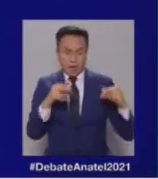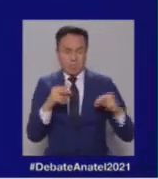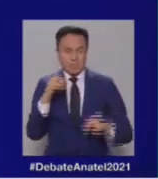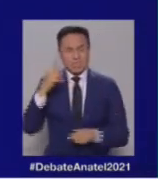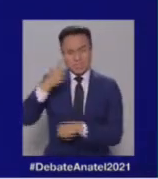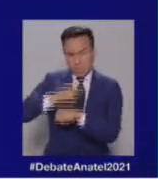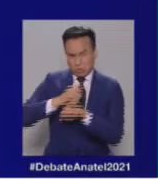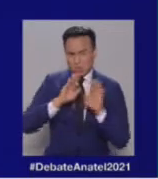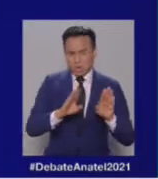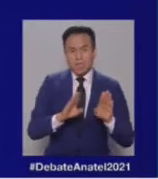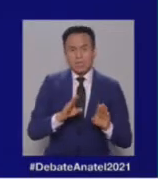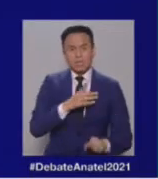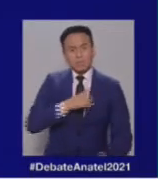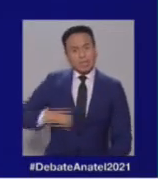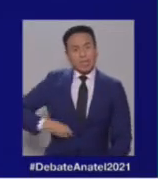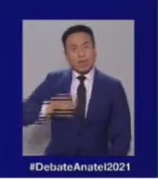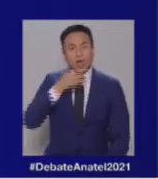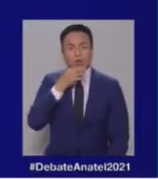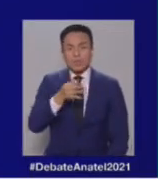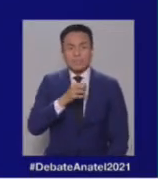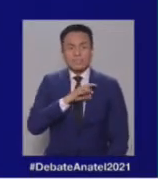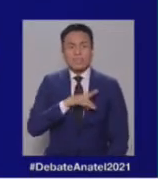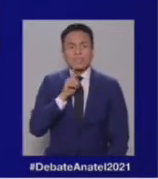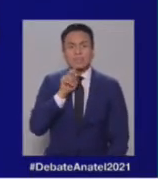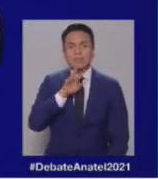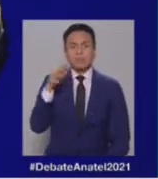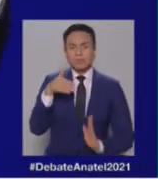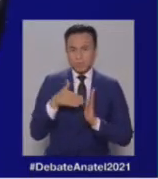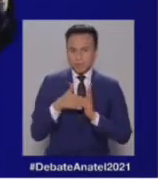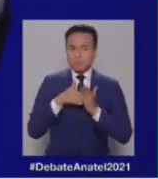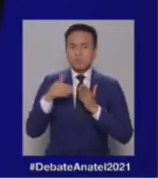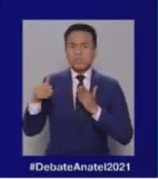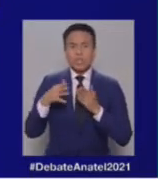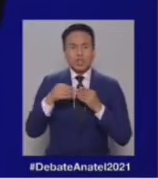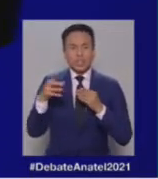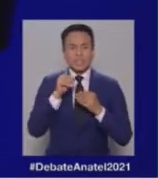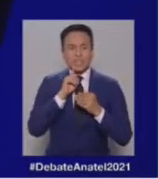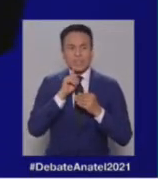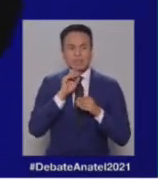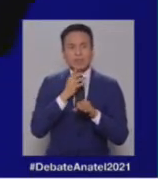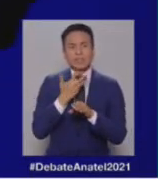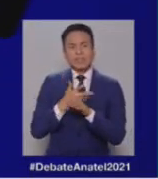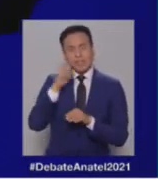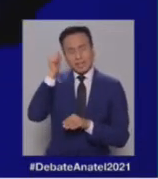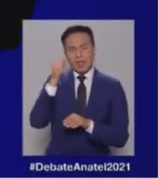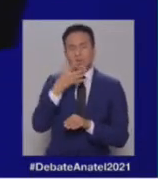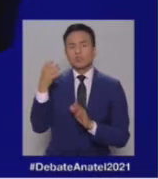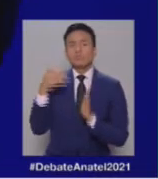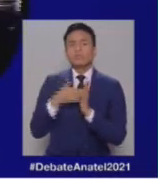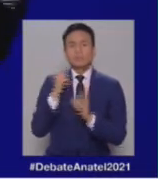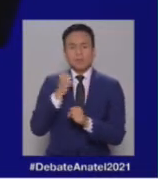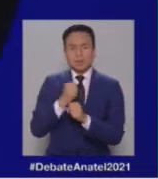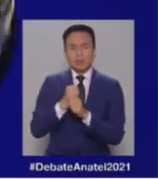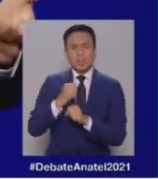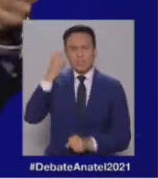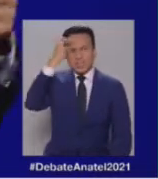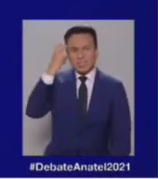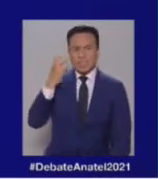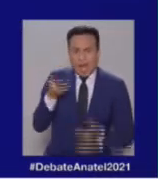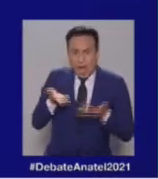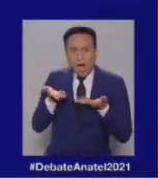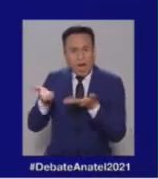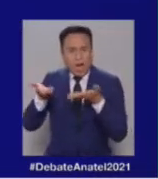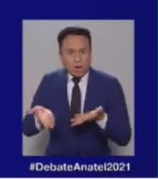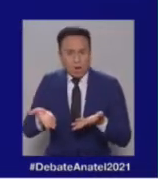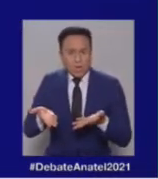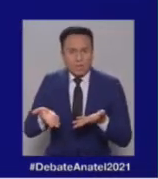respondió Boric. Prosiguió con, yo sostengo que no tengo nada que esconder, que no he cometido acoso a esta declaración. Agregó que tiene el